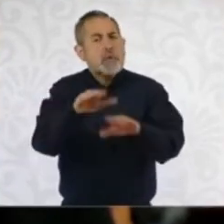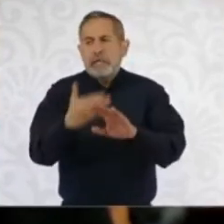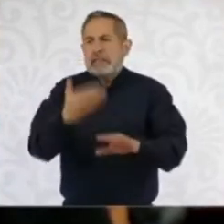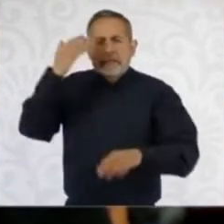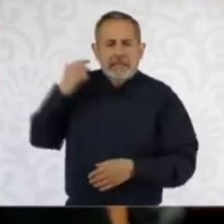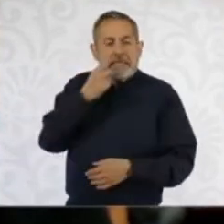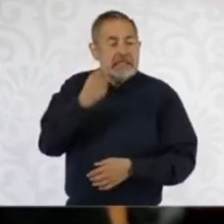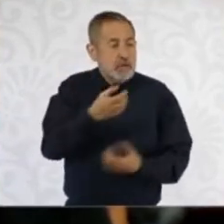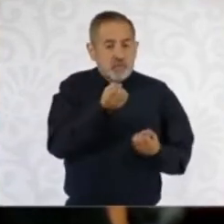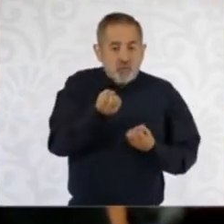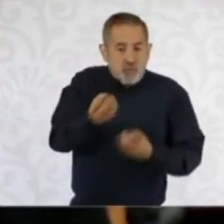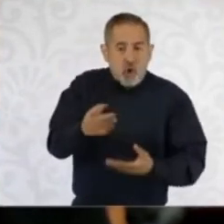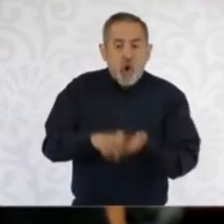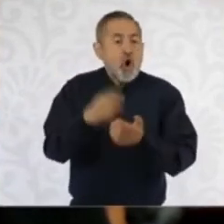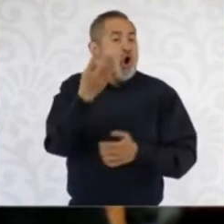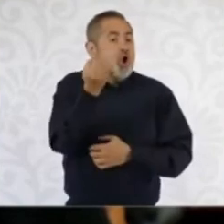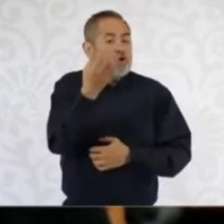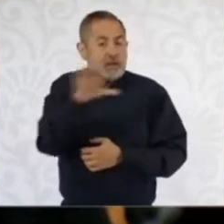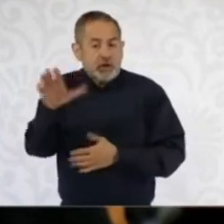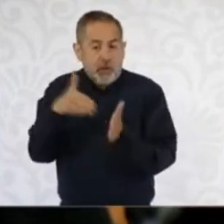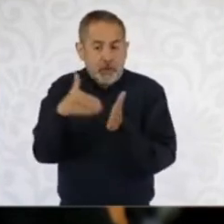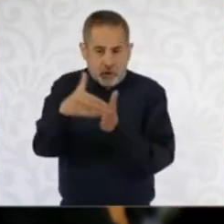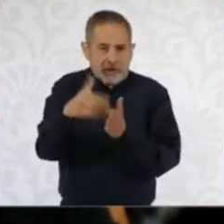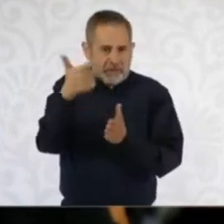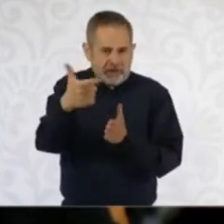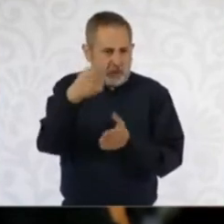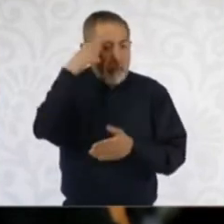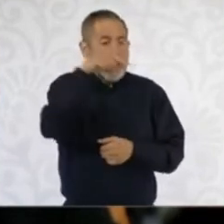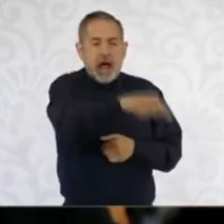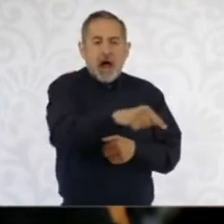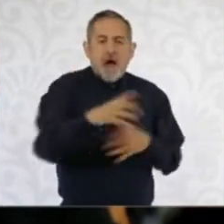de 900 millones de pesos a la Fundación Teletón.